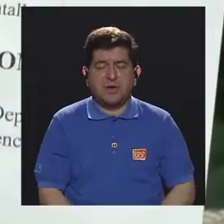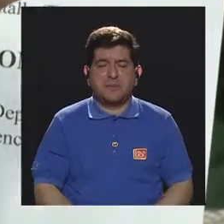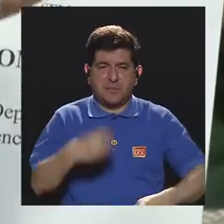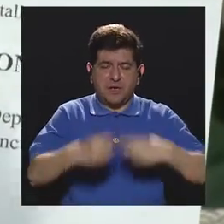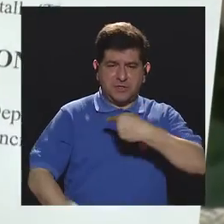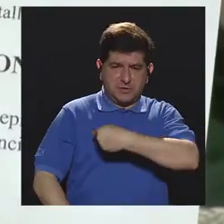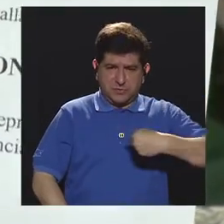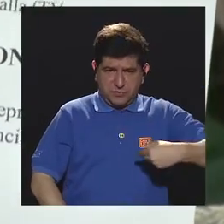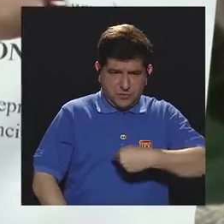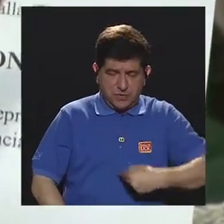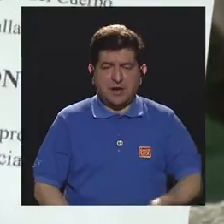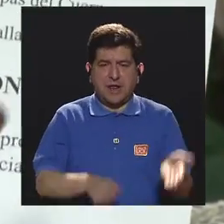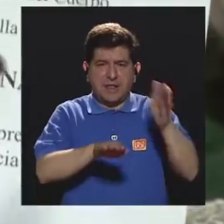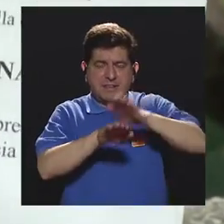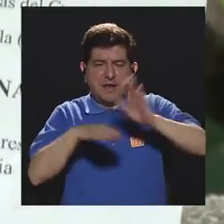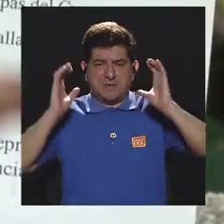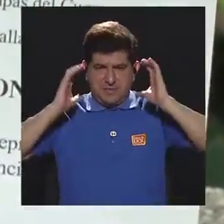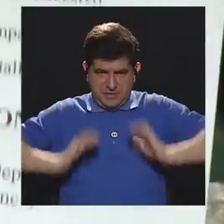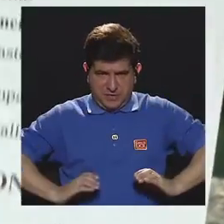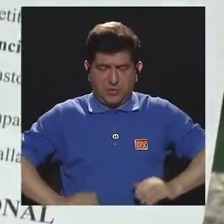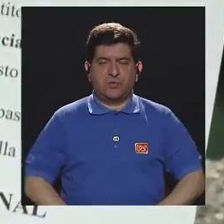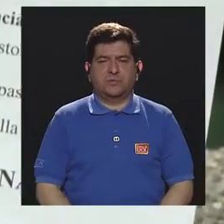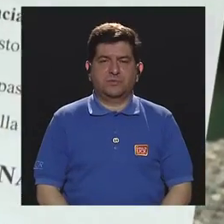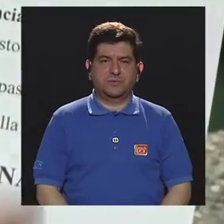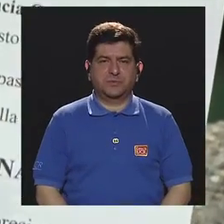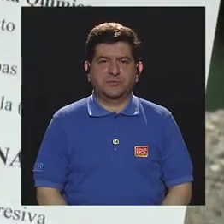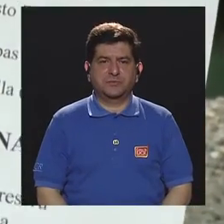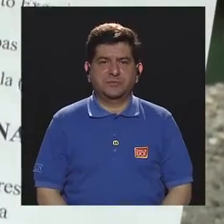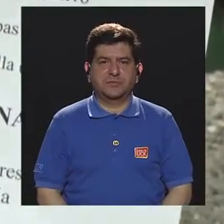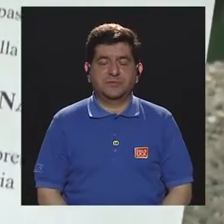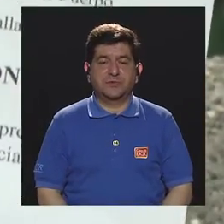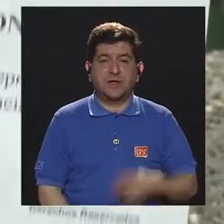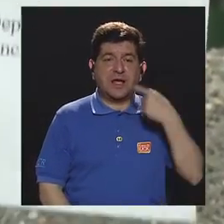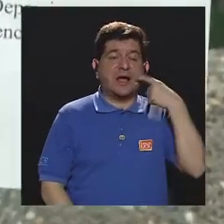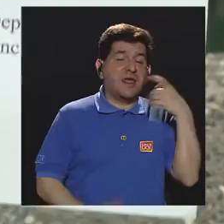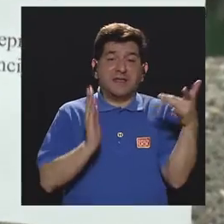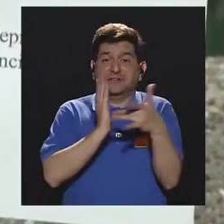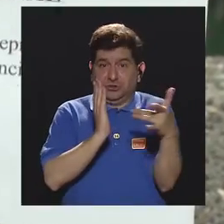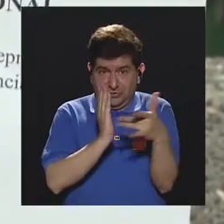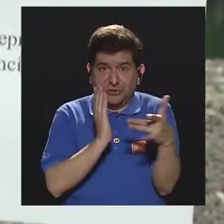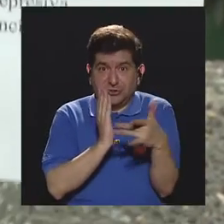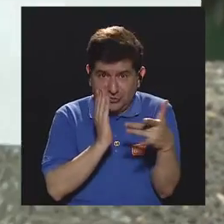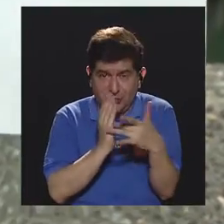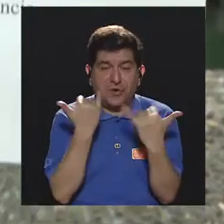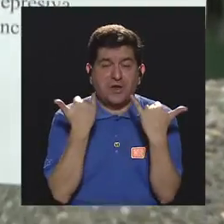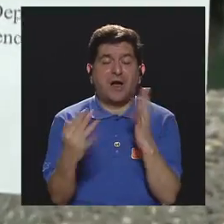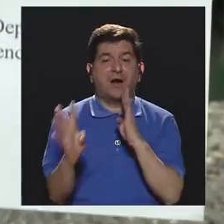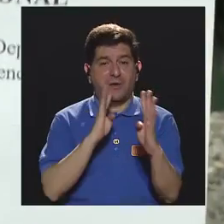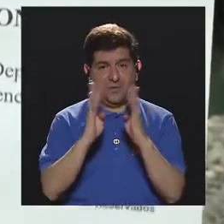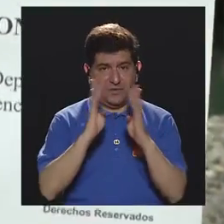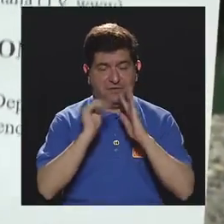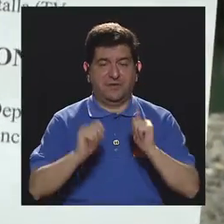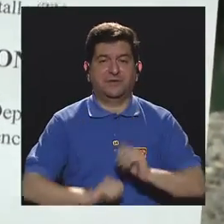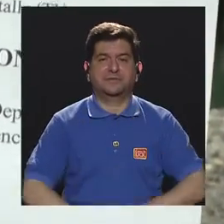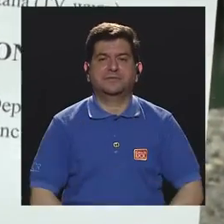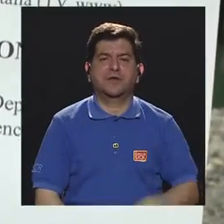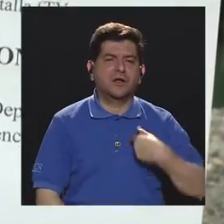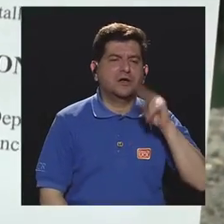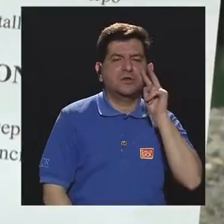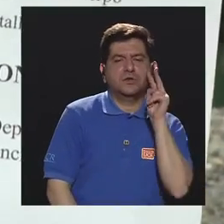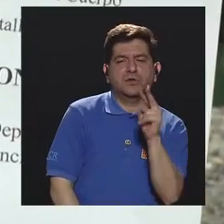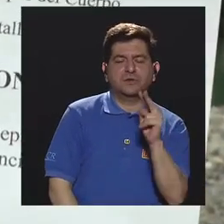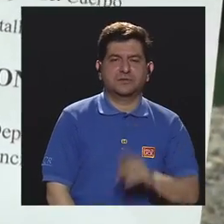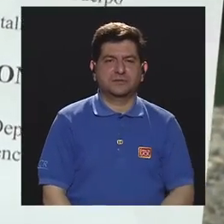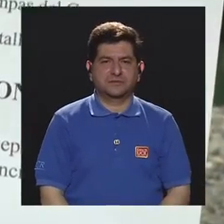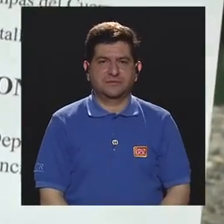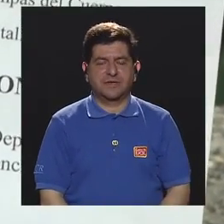gasto excesivo, trampas del cuerpo, pantalla. La adicción a la tecnología se está hablando mucho. Ahora, yo he